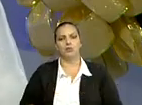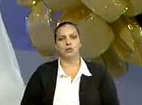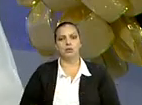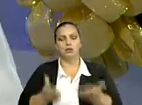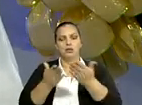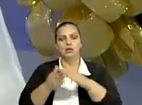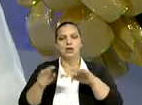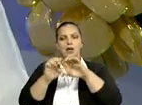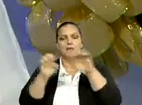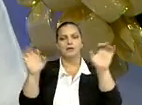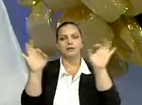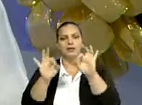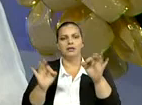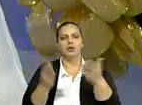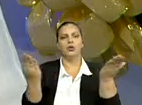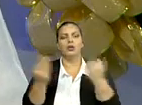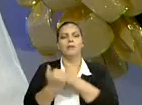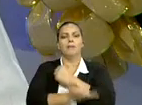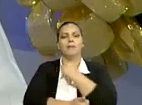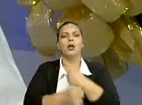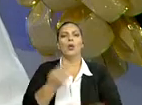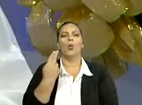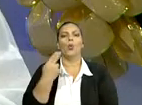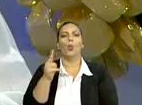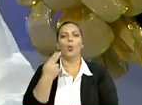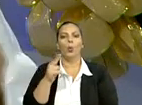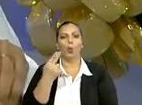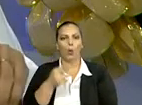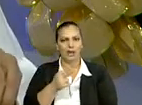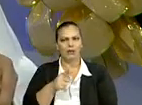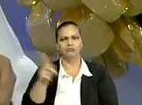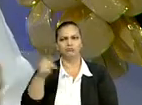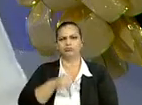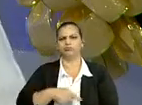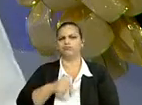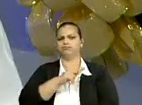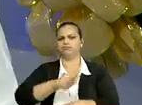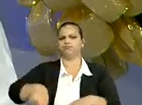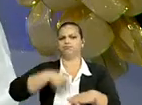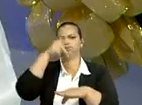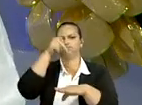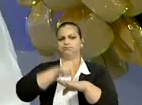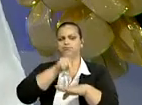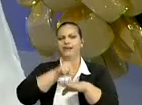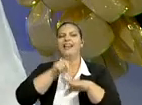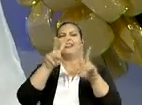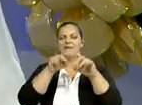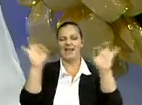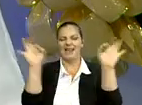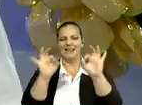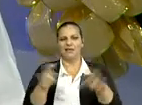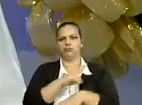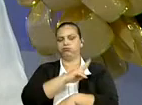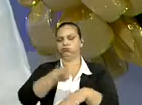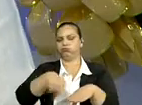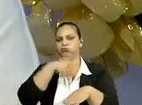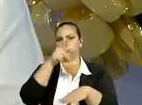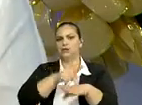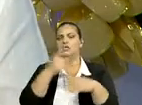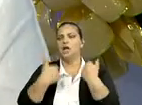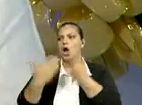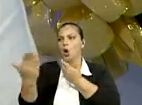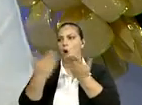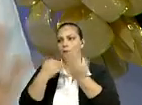Uruguay, que es una de las empresas que tienen los estándares a nivel mundial. Lo que queremos es un intercambio de experiencias para no